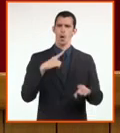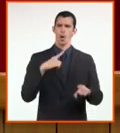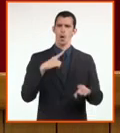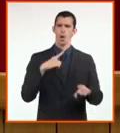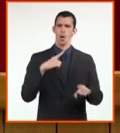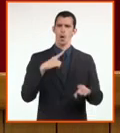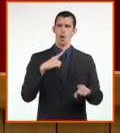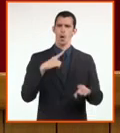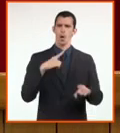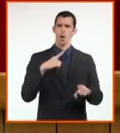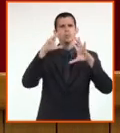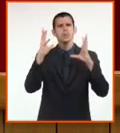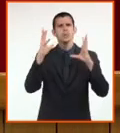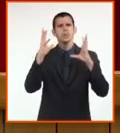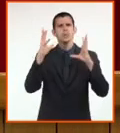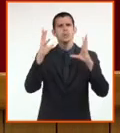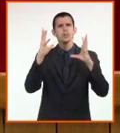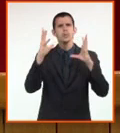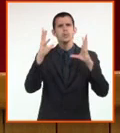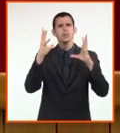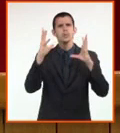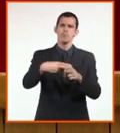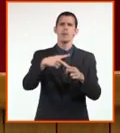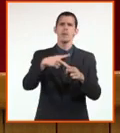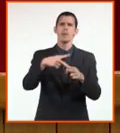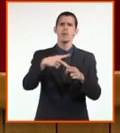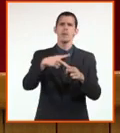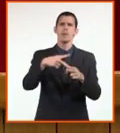importante donde se fraguan nuestros sueños, para que allí se